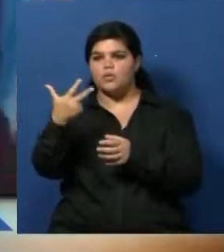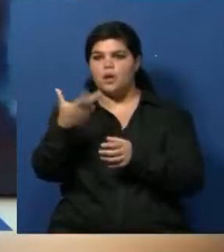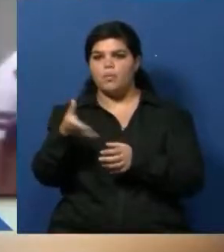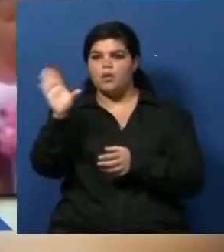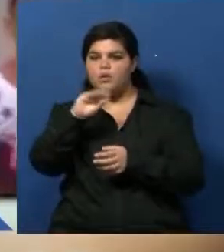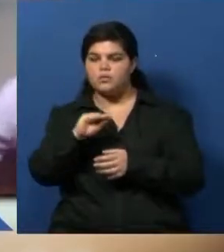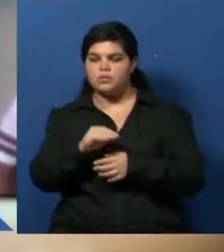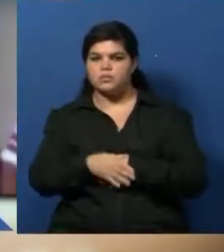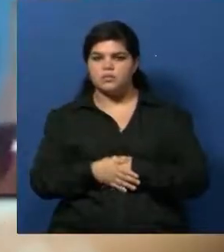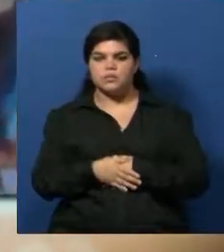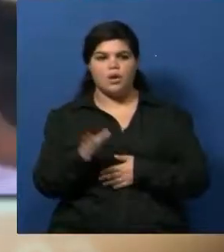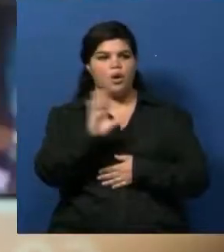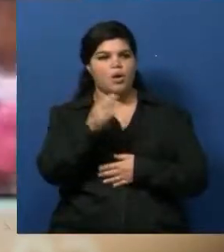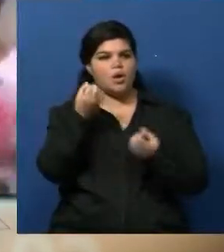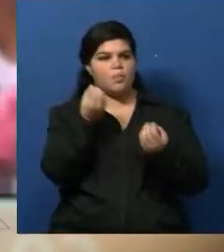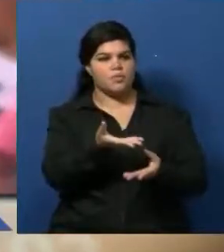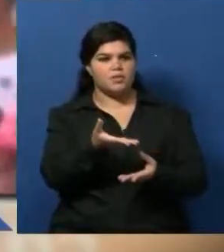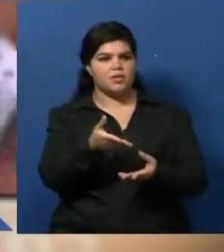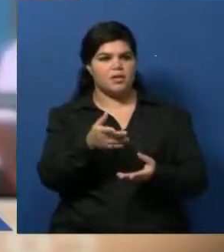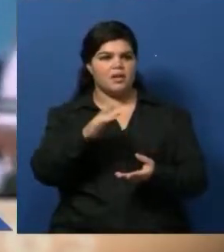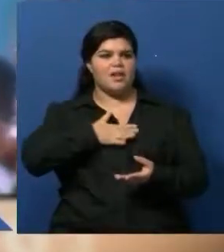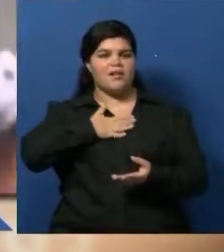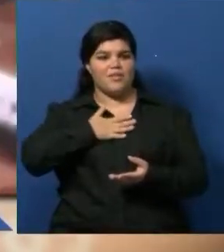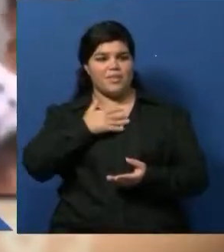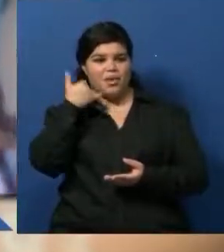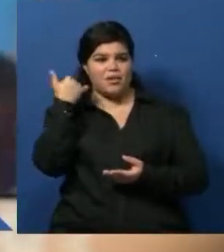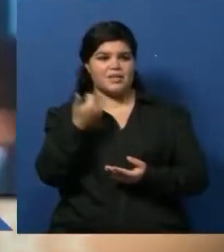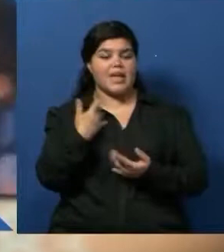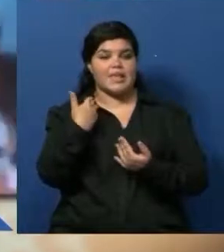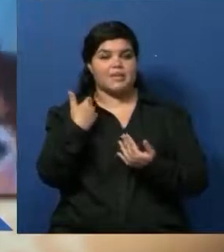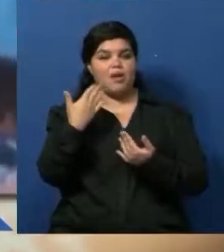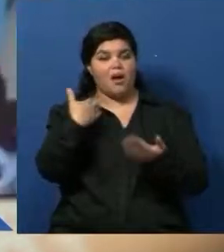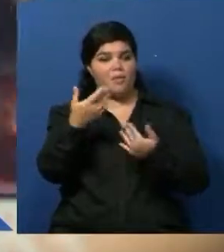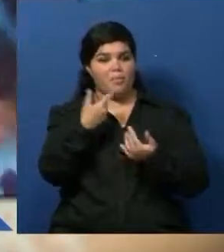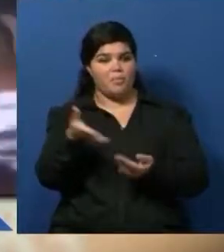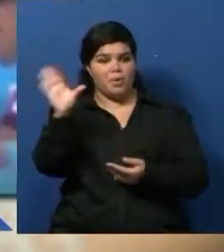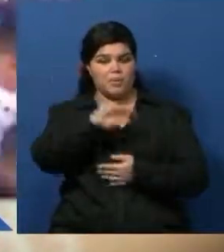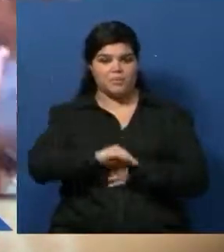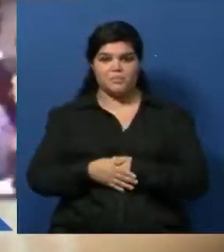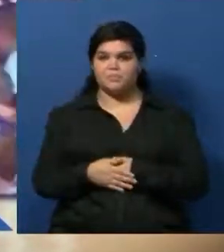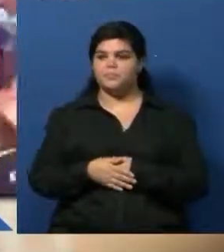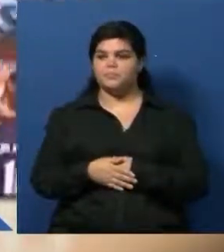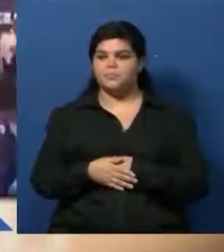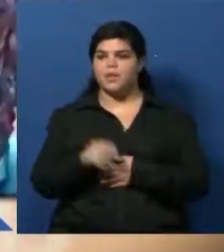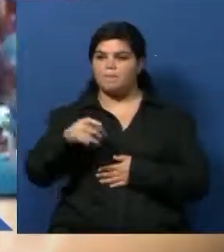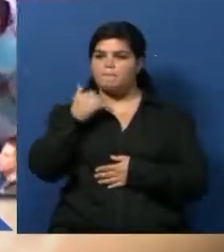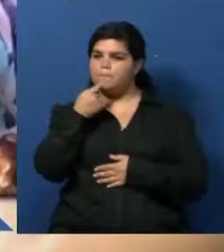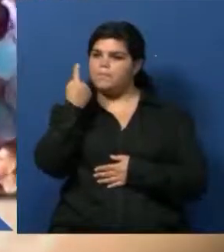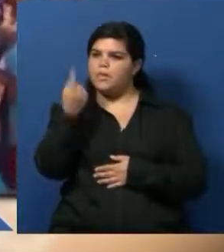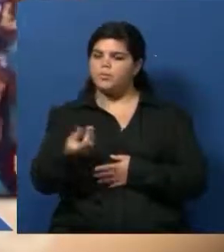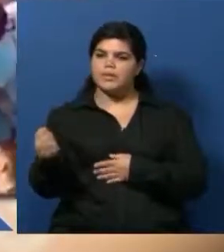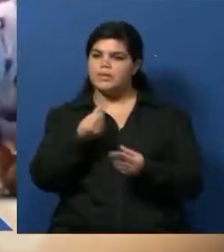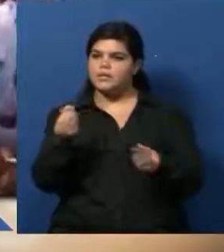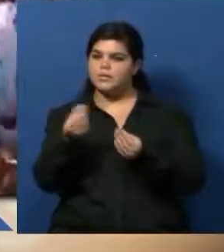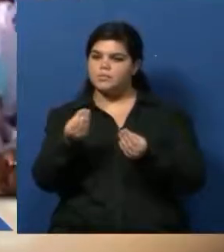Pablo. Hola muchachos, ¿cómo andan? Es gusto saludarlos, buenas noches. Bueno, preguntando puntualmente sobre este caso, sobre lo que